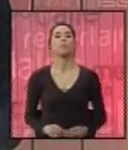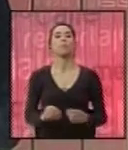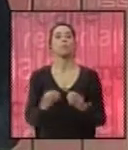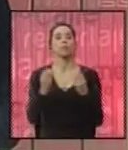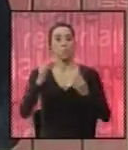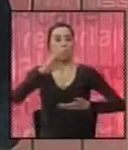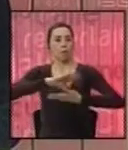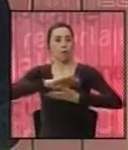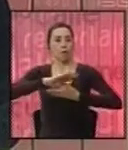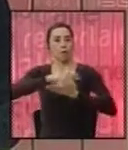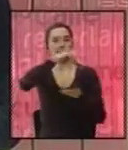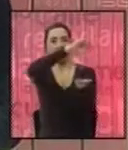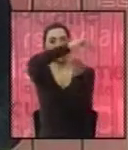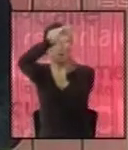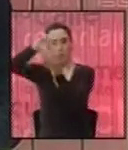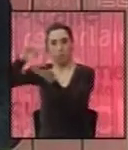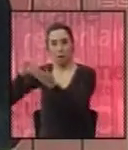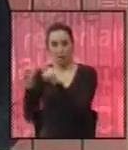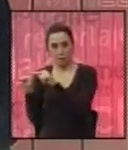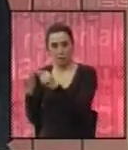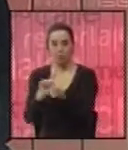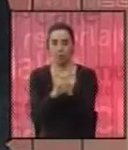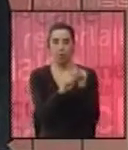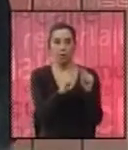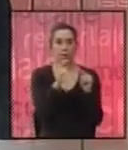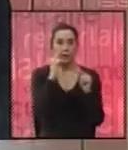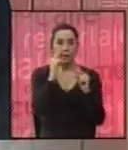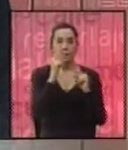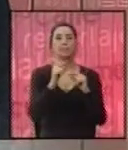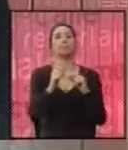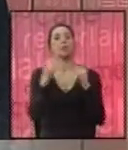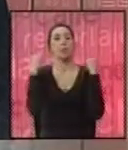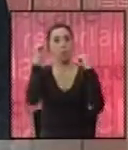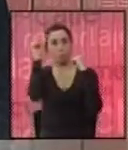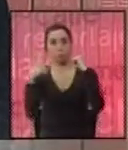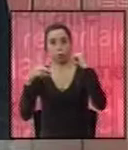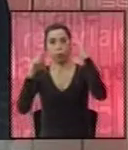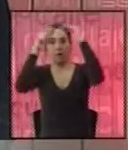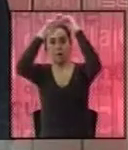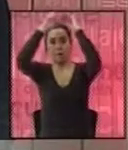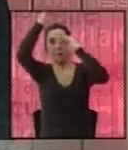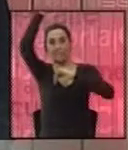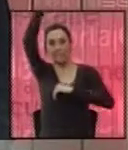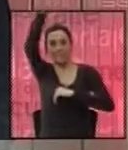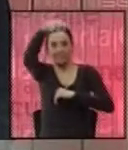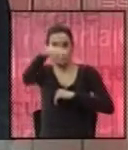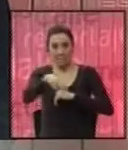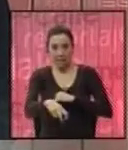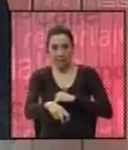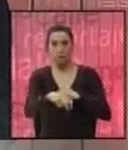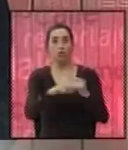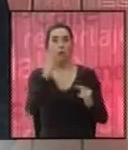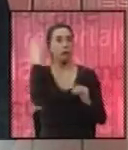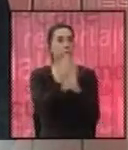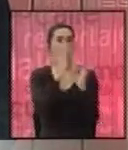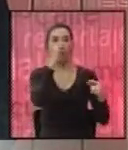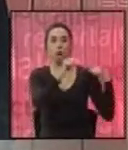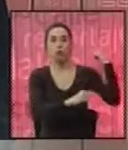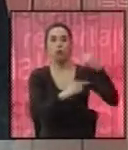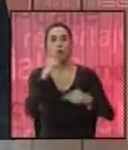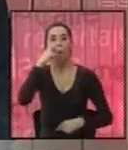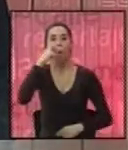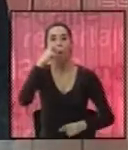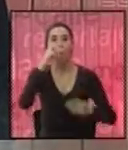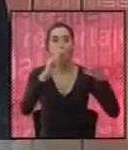espectacular fiesta de las naciones nos vamos a este asombroso salto que realizó un deportista extremo. Logró una hazaña sin precedentes en la historia de la humanidad.